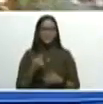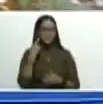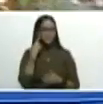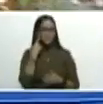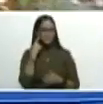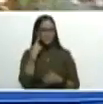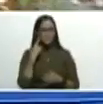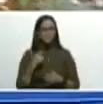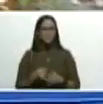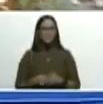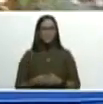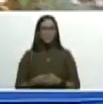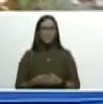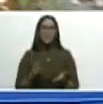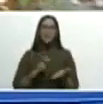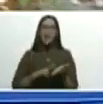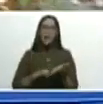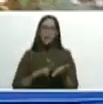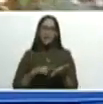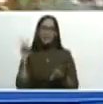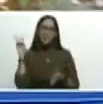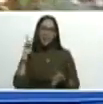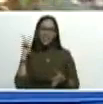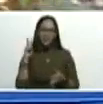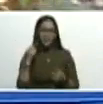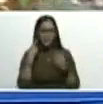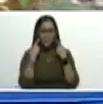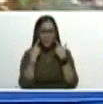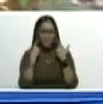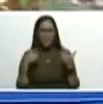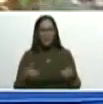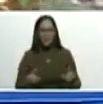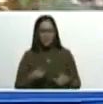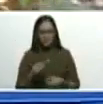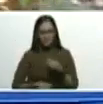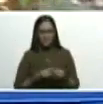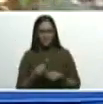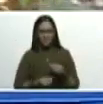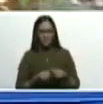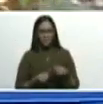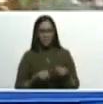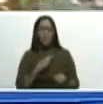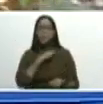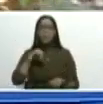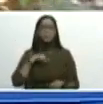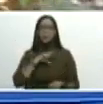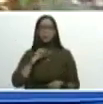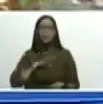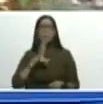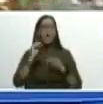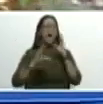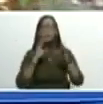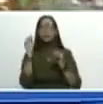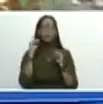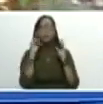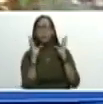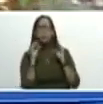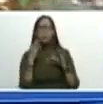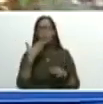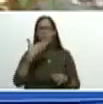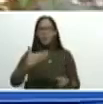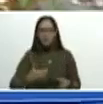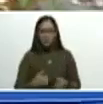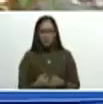para ver la verdad de Venezuela, para ver el esfuerzo que hacemos. Nosotros no andamos hablando paguatada,